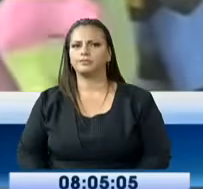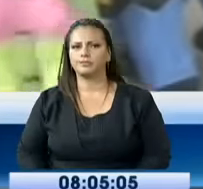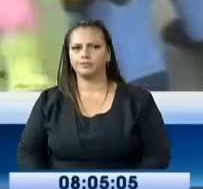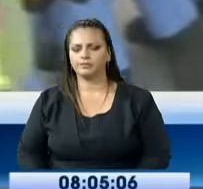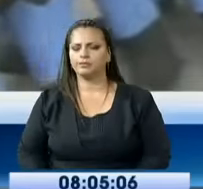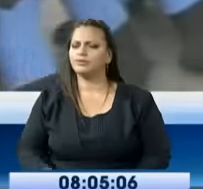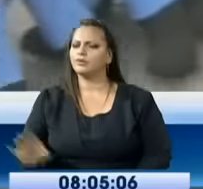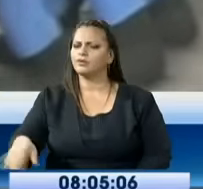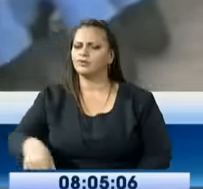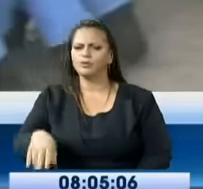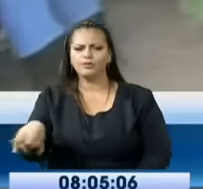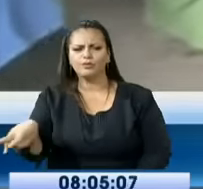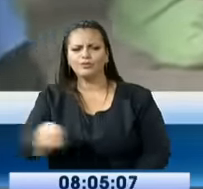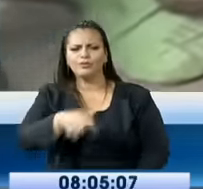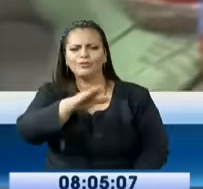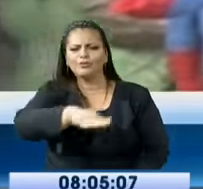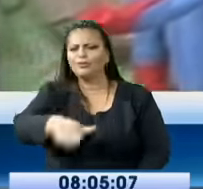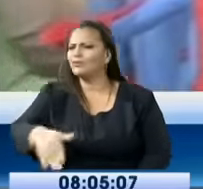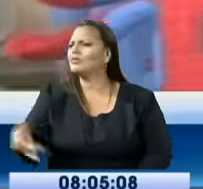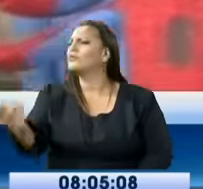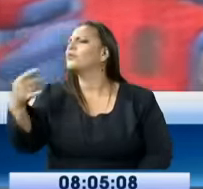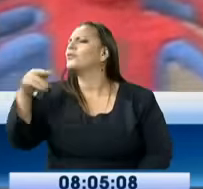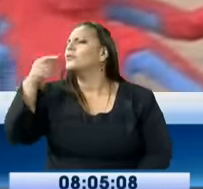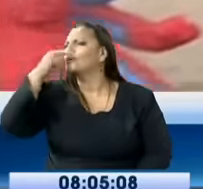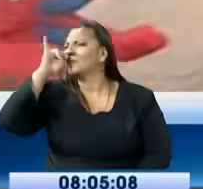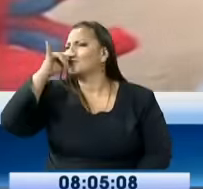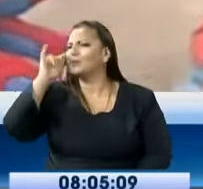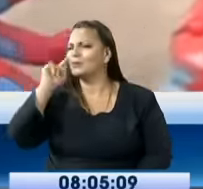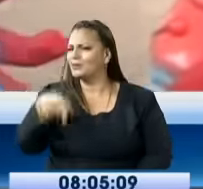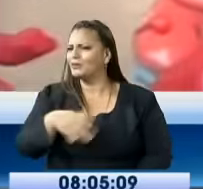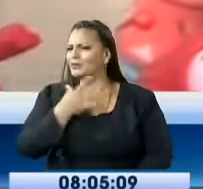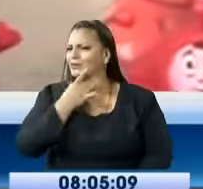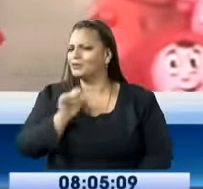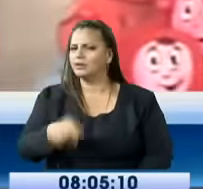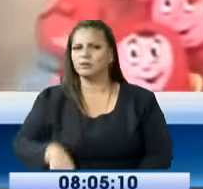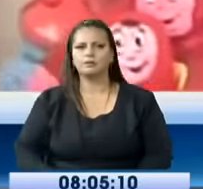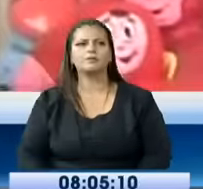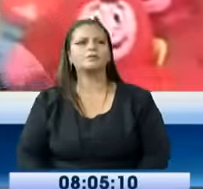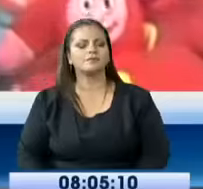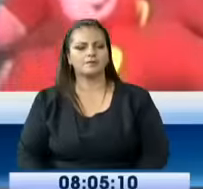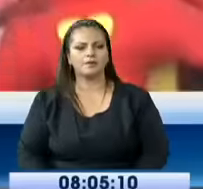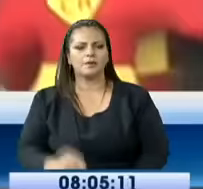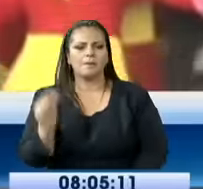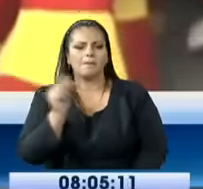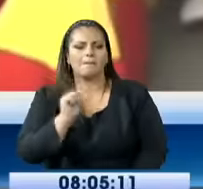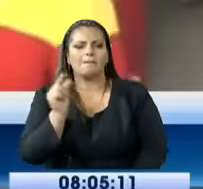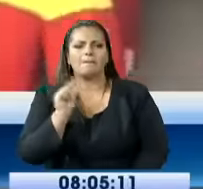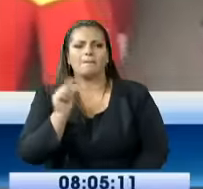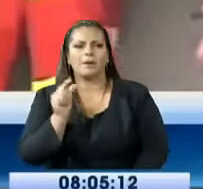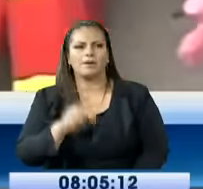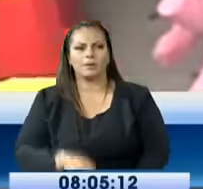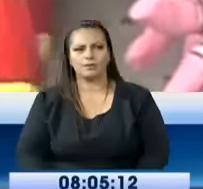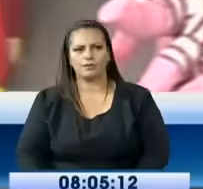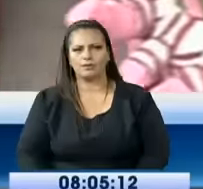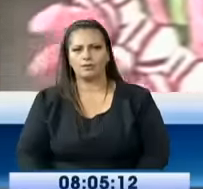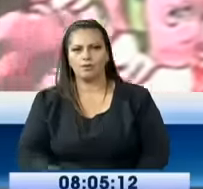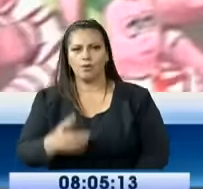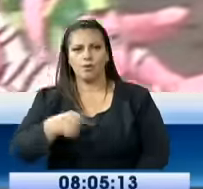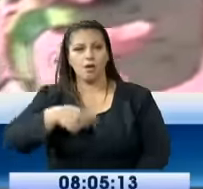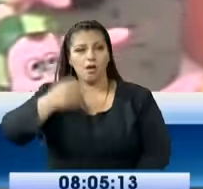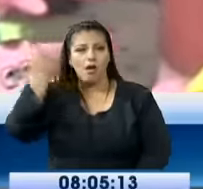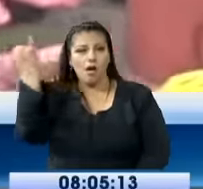infantiles. Para niños, todo lo que es caricatura de dibujo animado. ¿Cuál es el más barato? El más barato es el hall chiquito, el que está